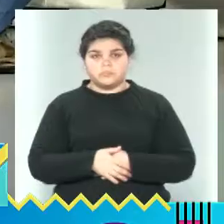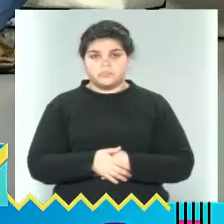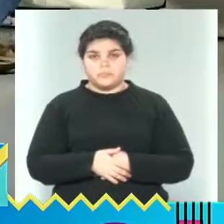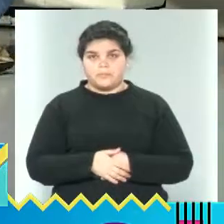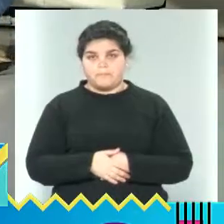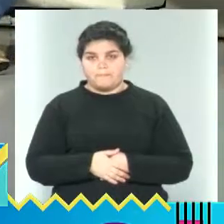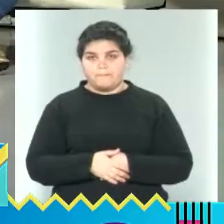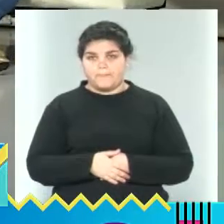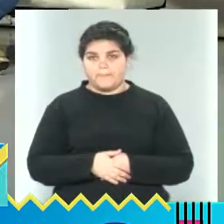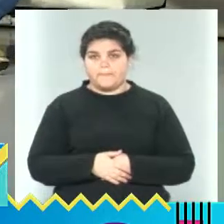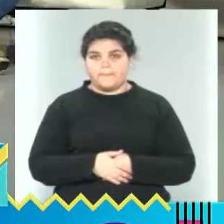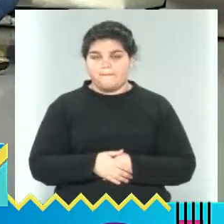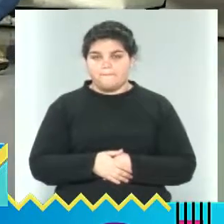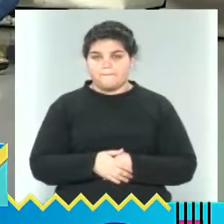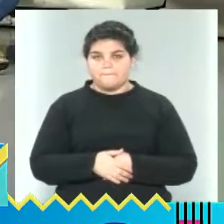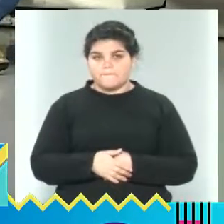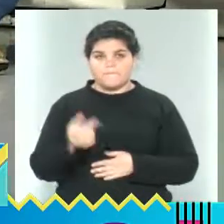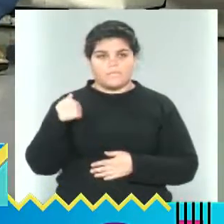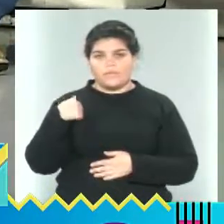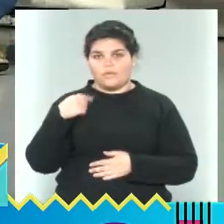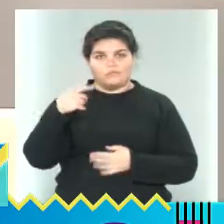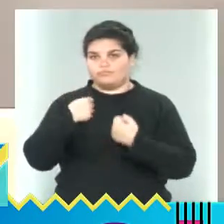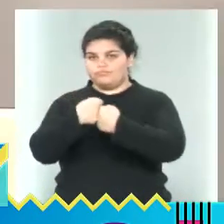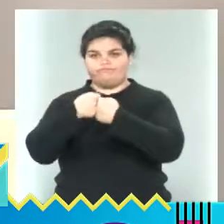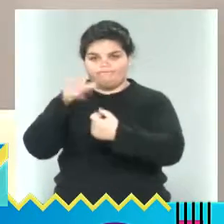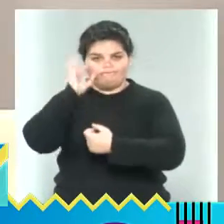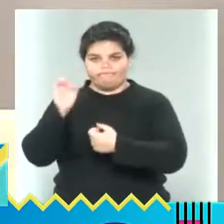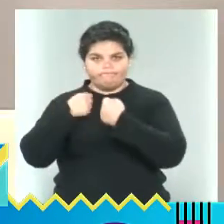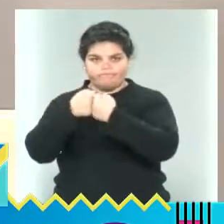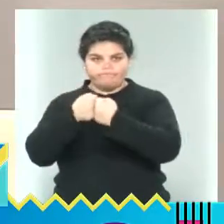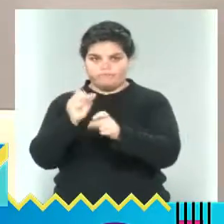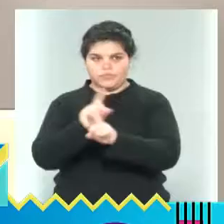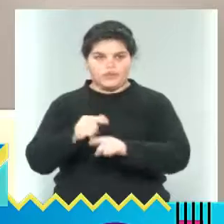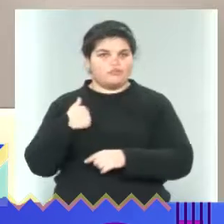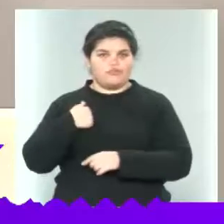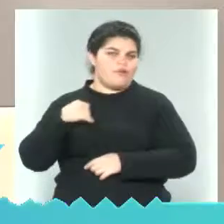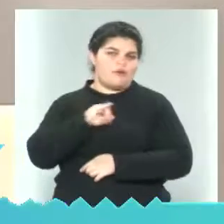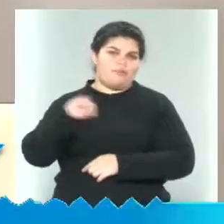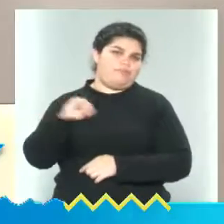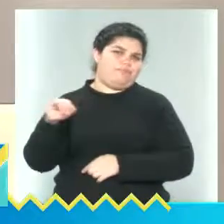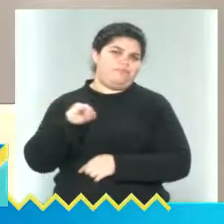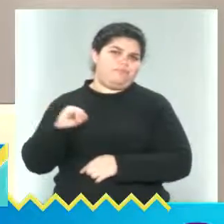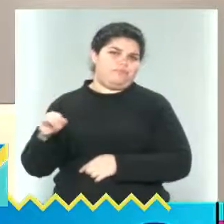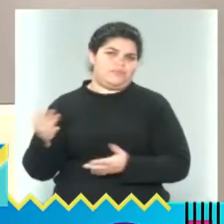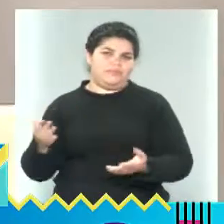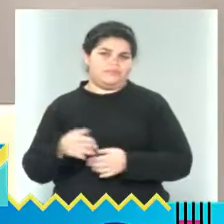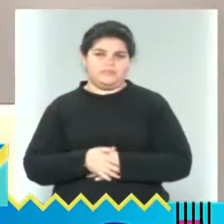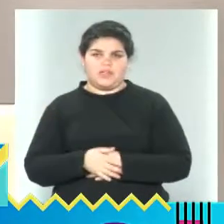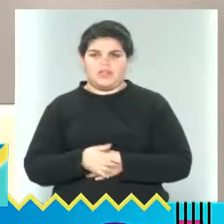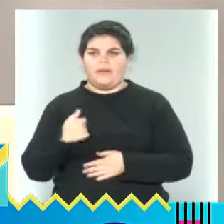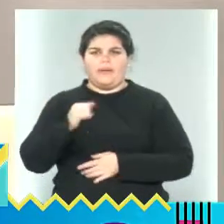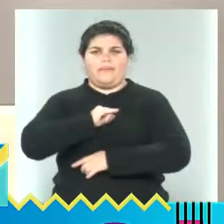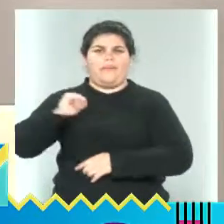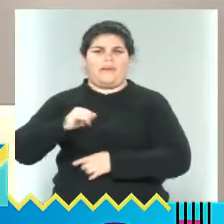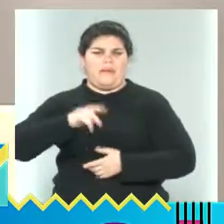bueno, yo disiento. Bien. En el sentido de que soy pesimista. Ojo, no un pesimismo catastrófico,